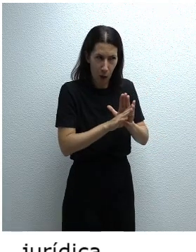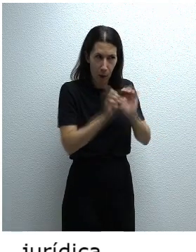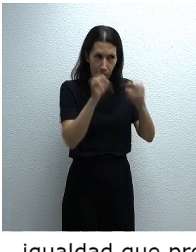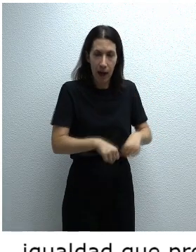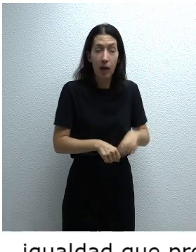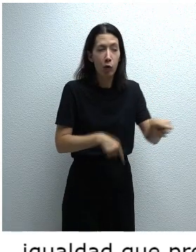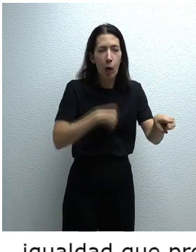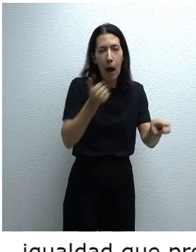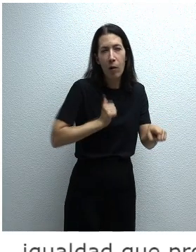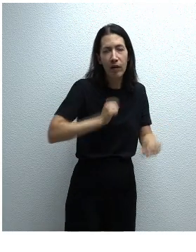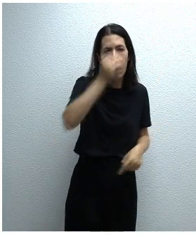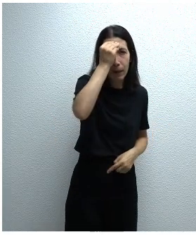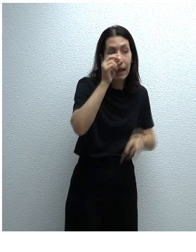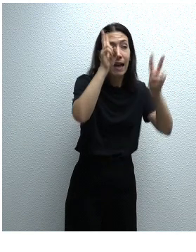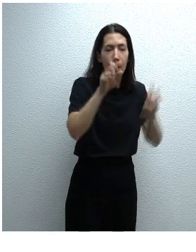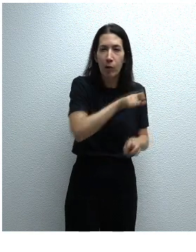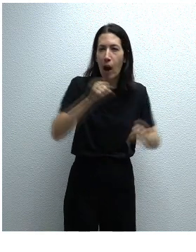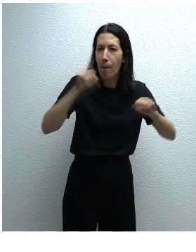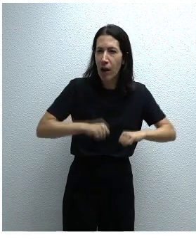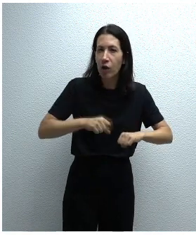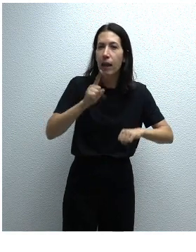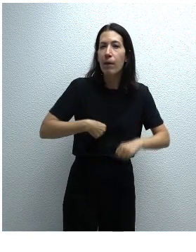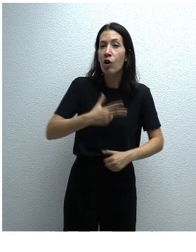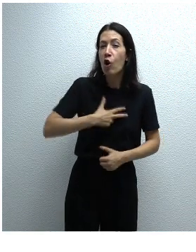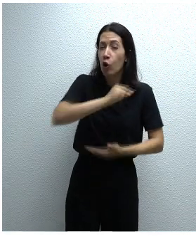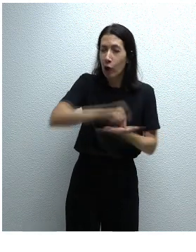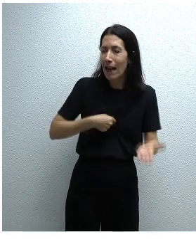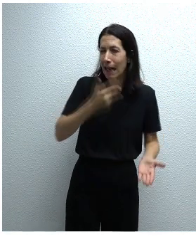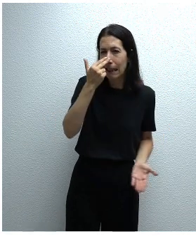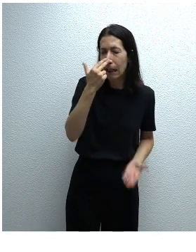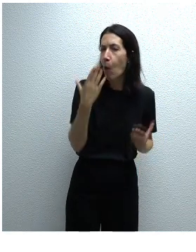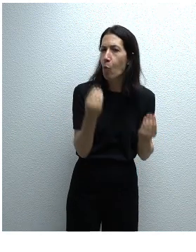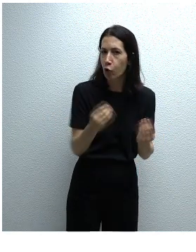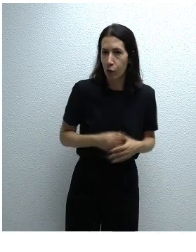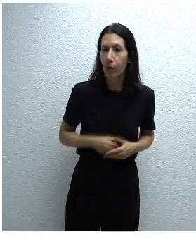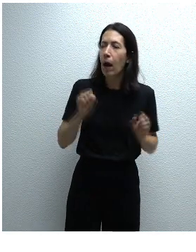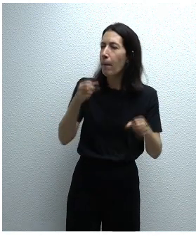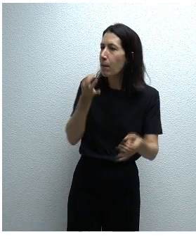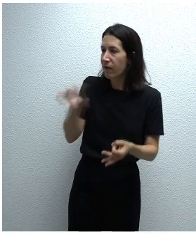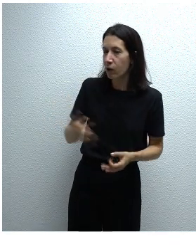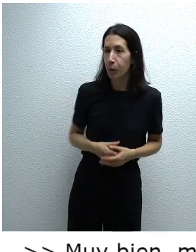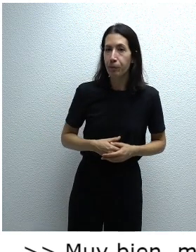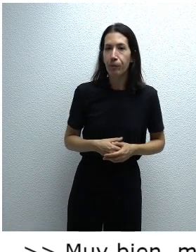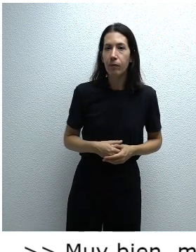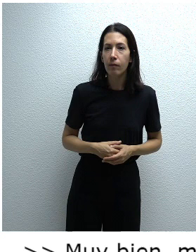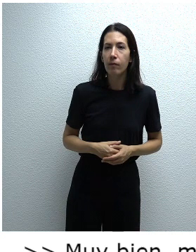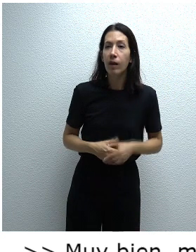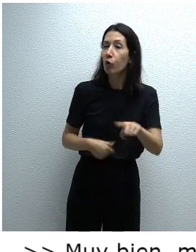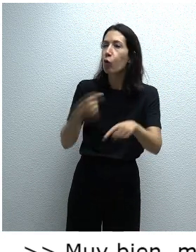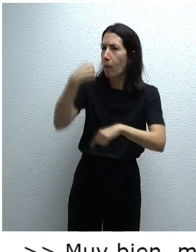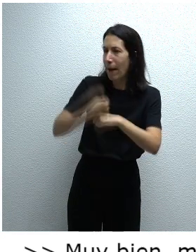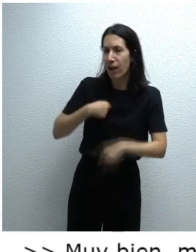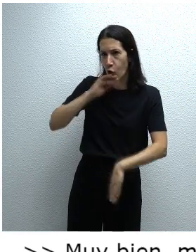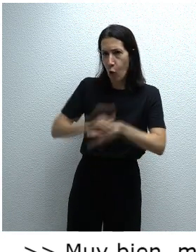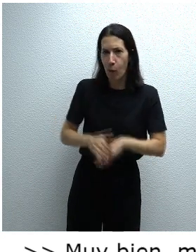Y vete pensando en el tema de mayores y las notarías, que nos interesa muchísimo. Perfecto. Bien, entonces... A lo que diga.